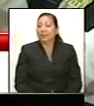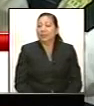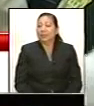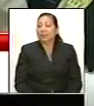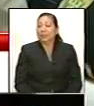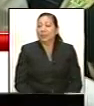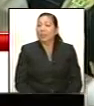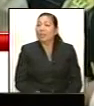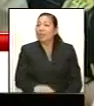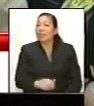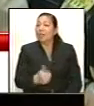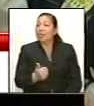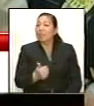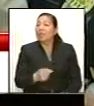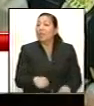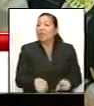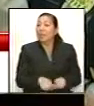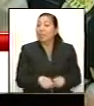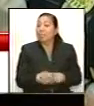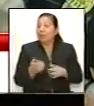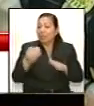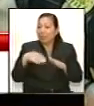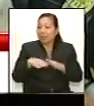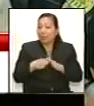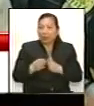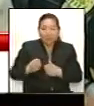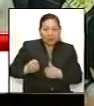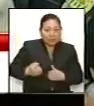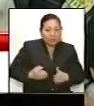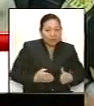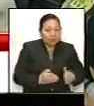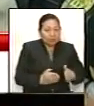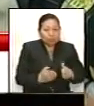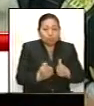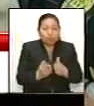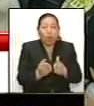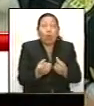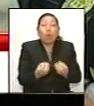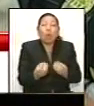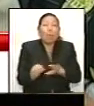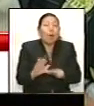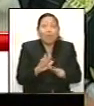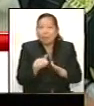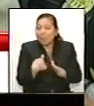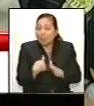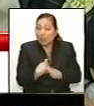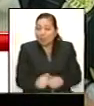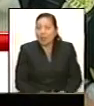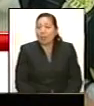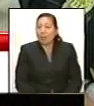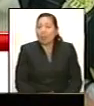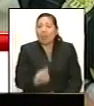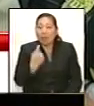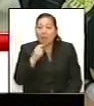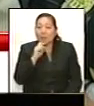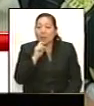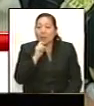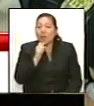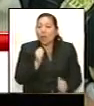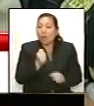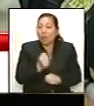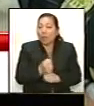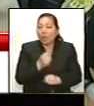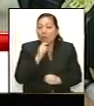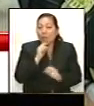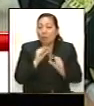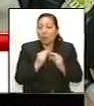Y lo otro es también incorporar la ruta, porque todo acto de violencia de género y contra la mujer